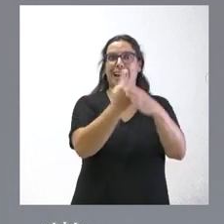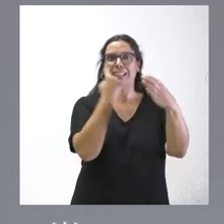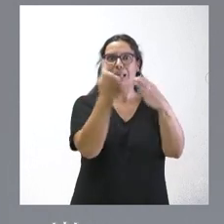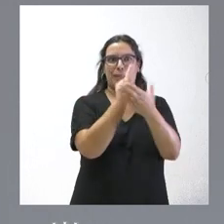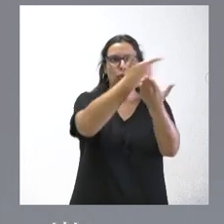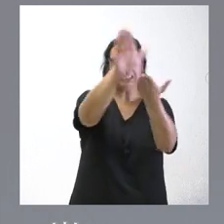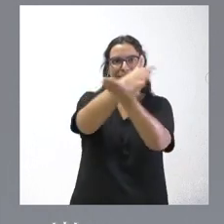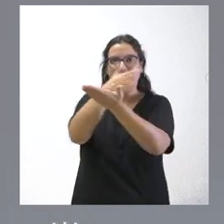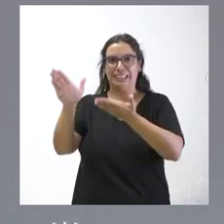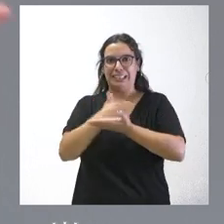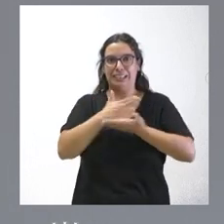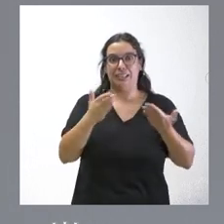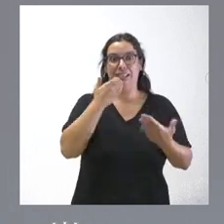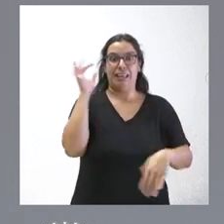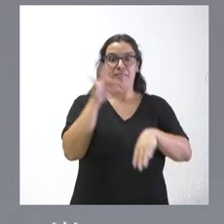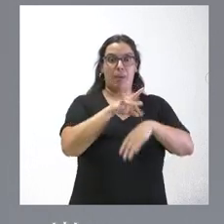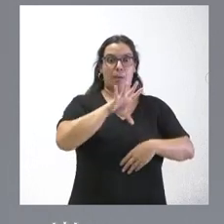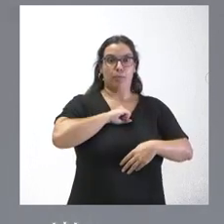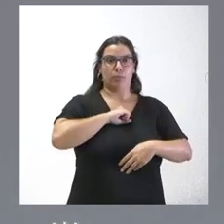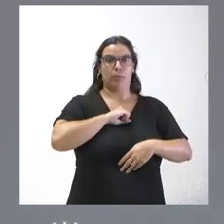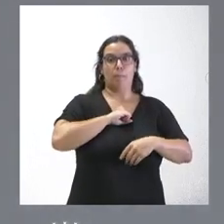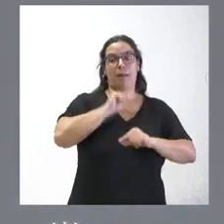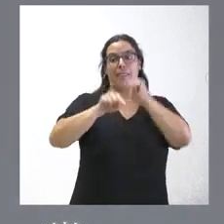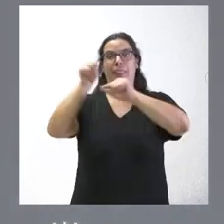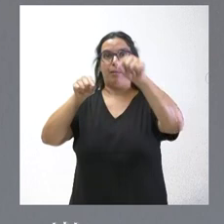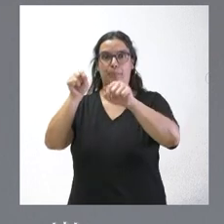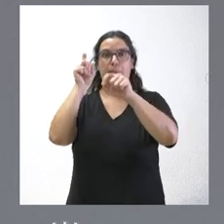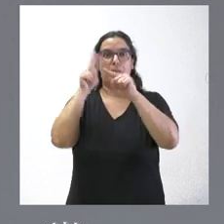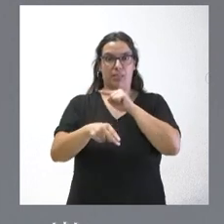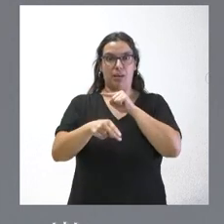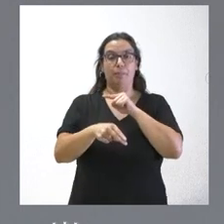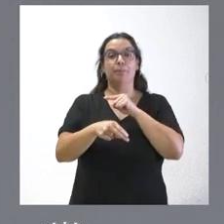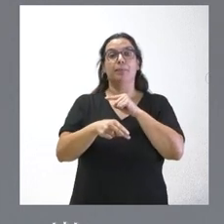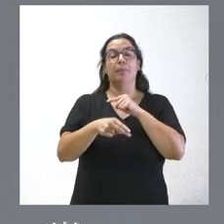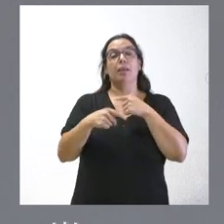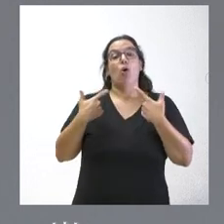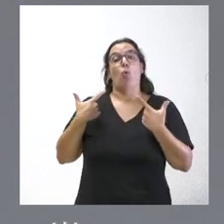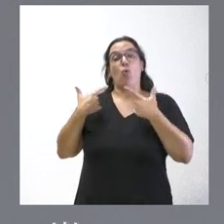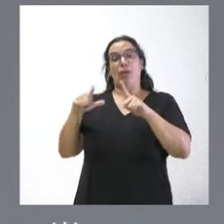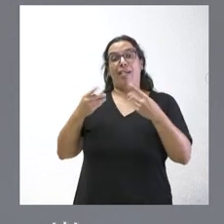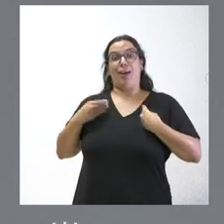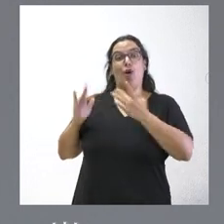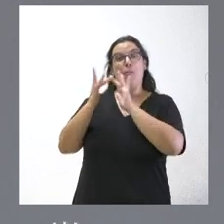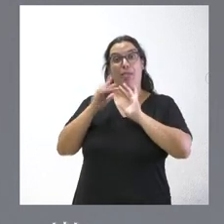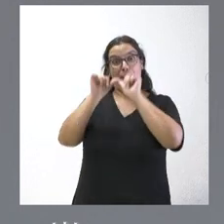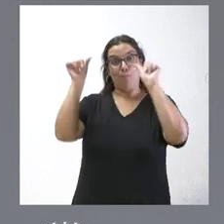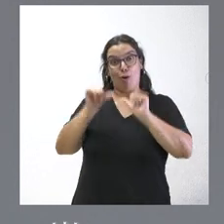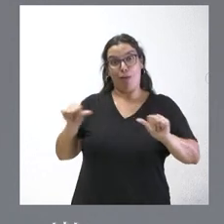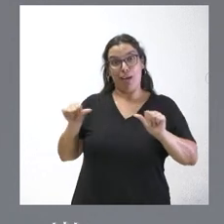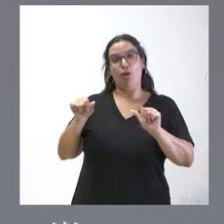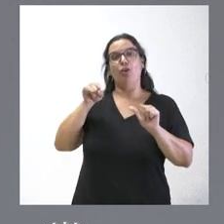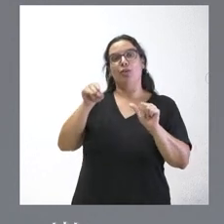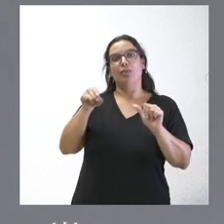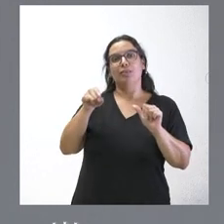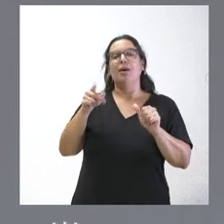de las personas enfermas de manera que no se contagiase el modelo de unidades de convivencia permite